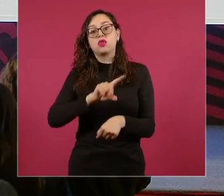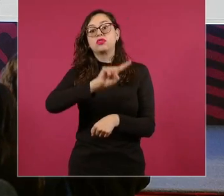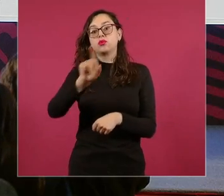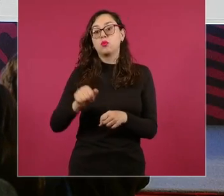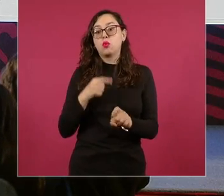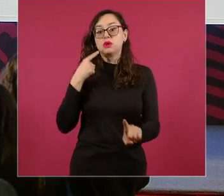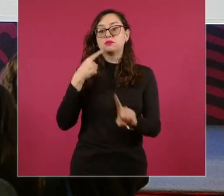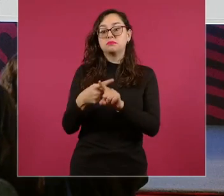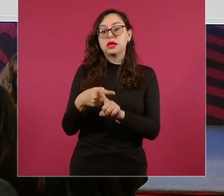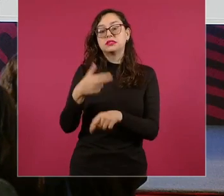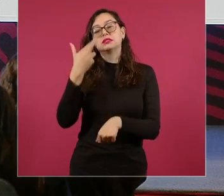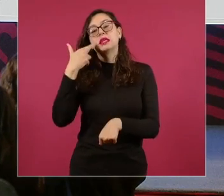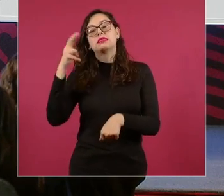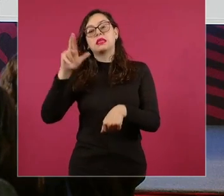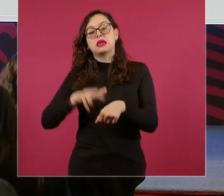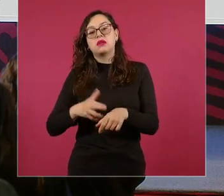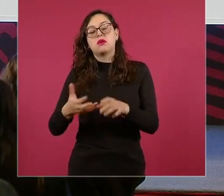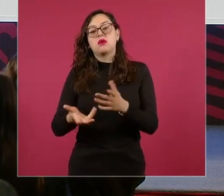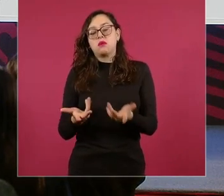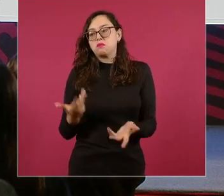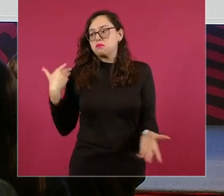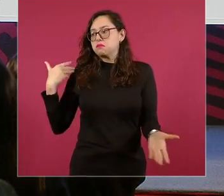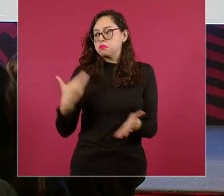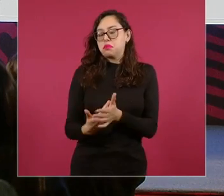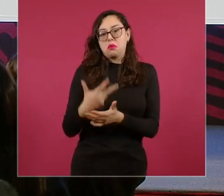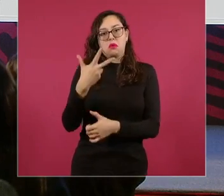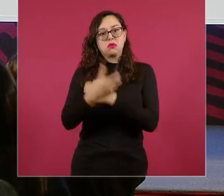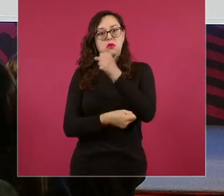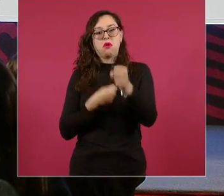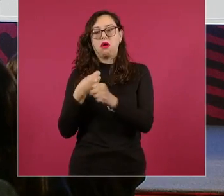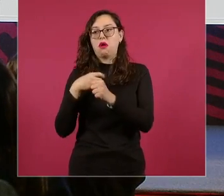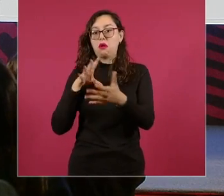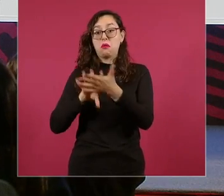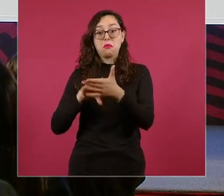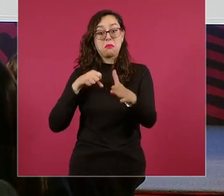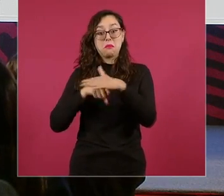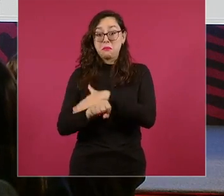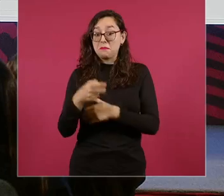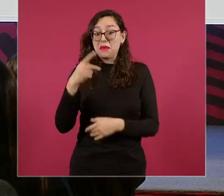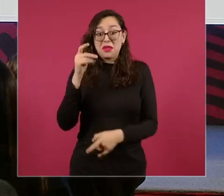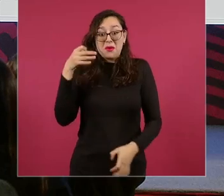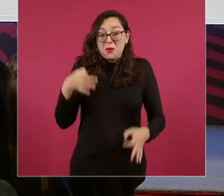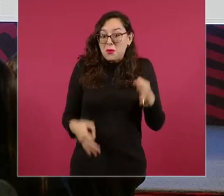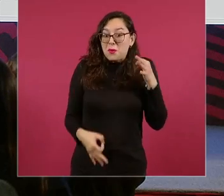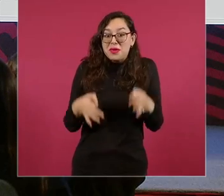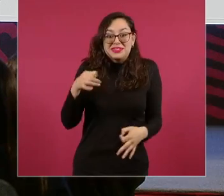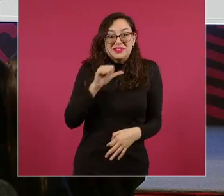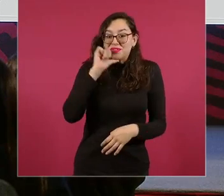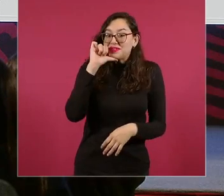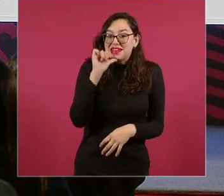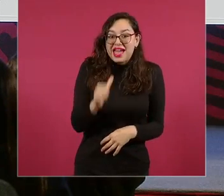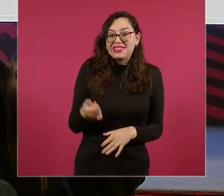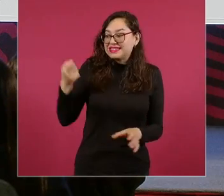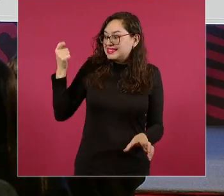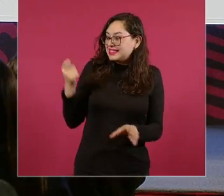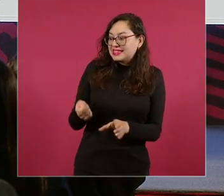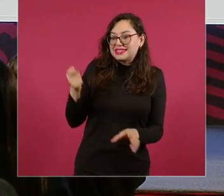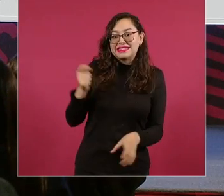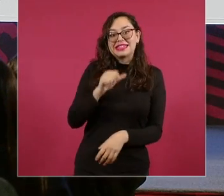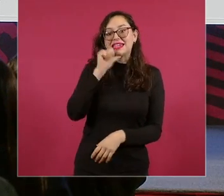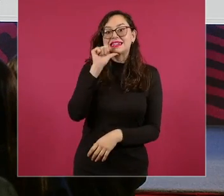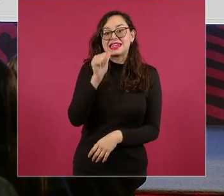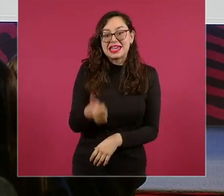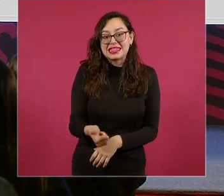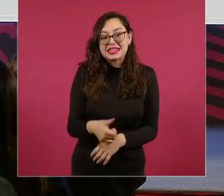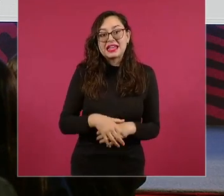robo de un cajero, actualmente lleva ocho años y tampoco ha recibido ninguna sentencia. Adelante, pues